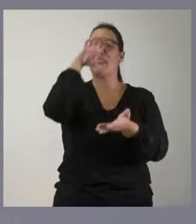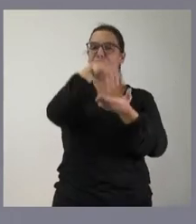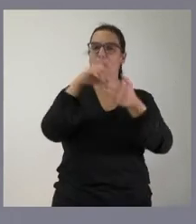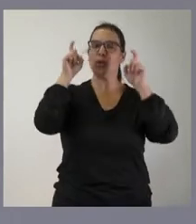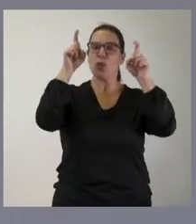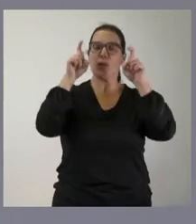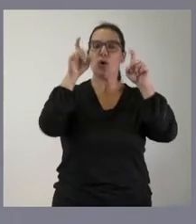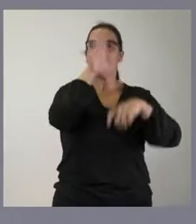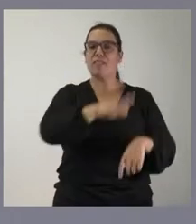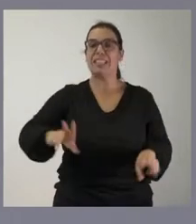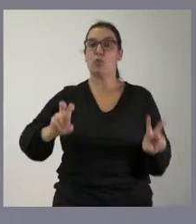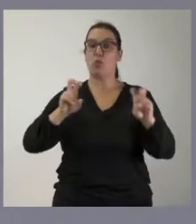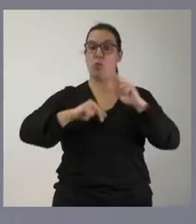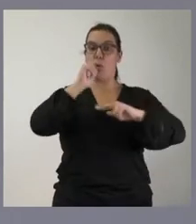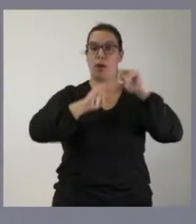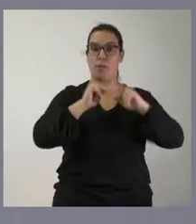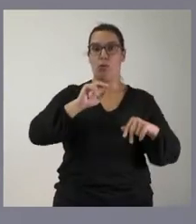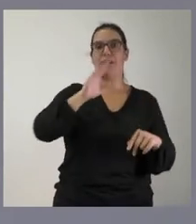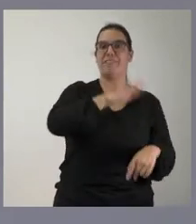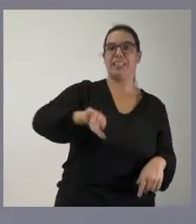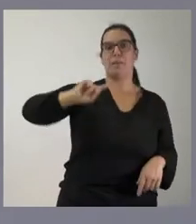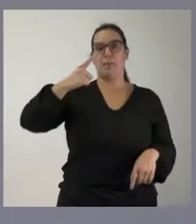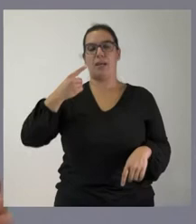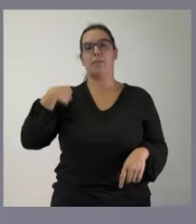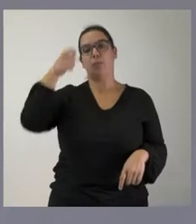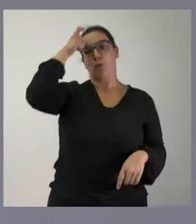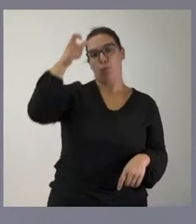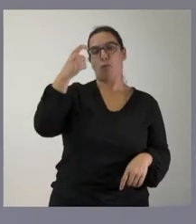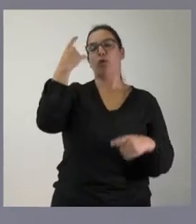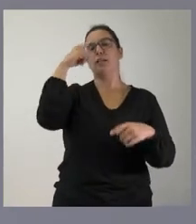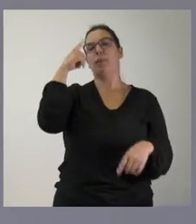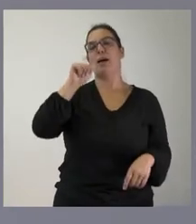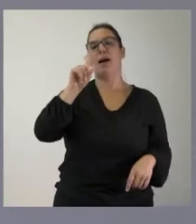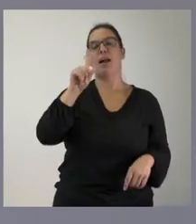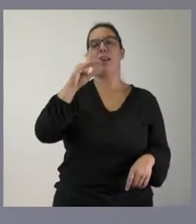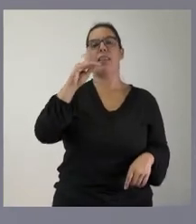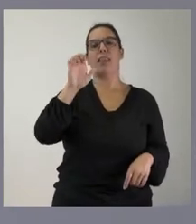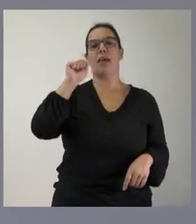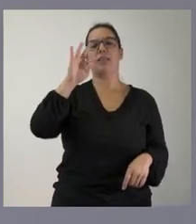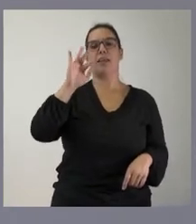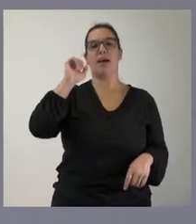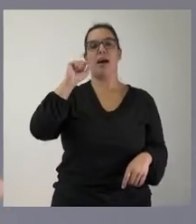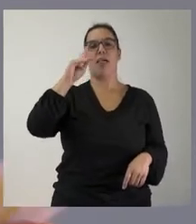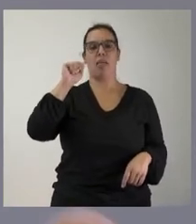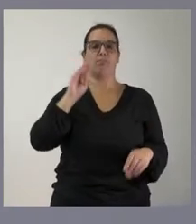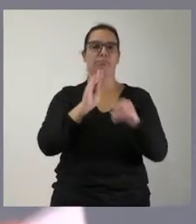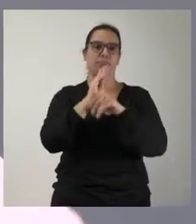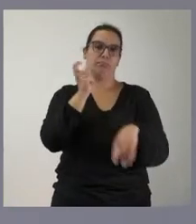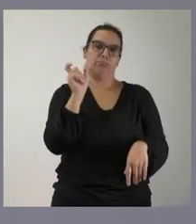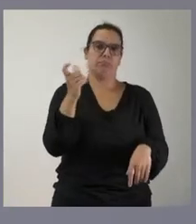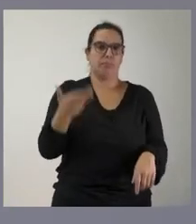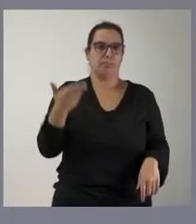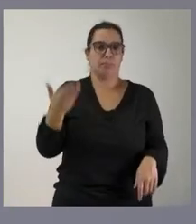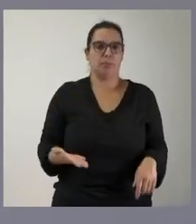infantil nuevo y de primaria en aldeatejada en Salamanca es una inversión relevante como les digo